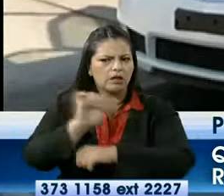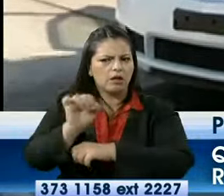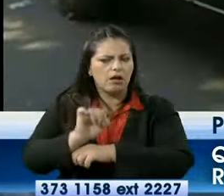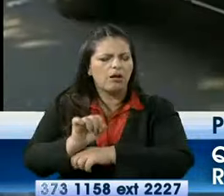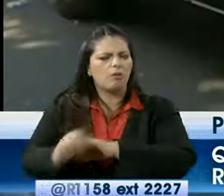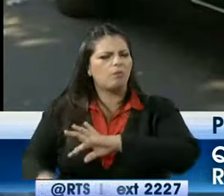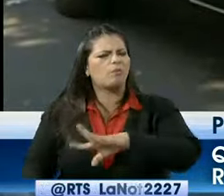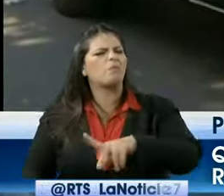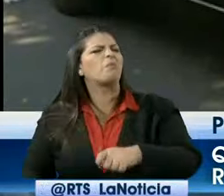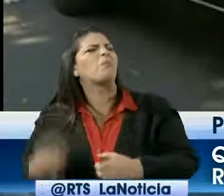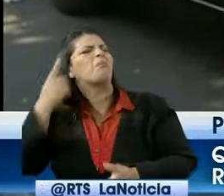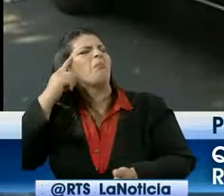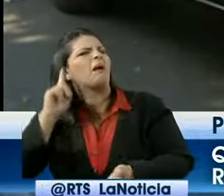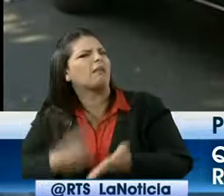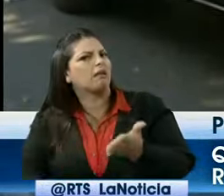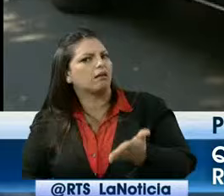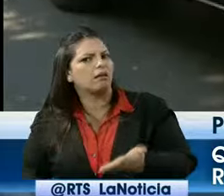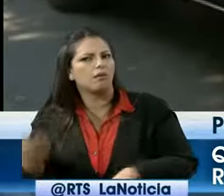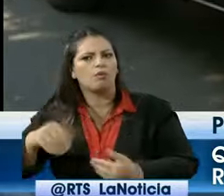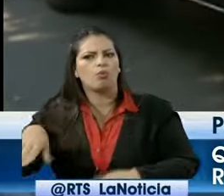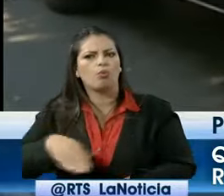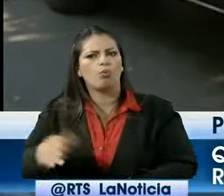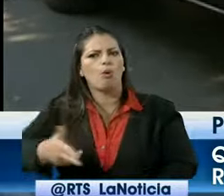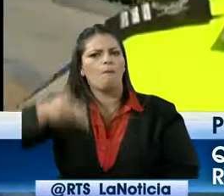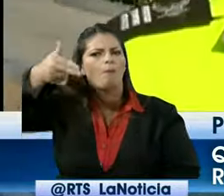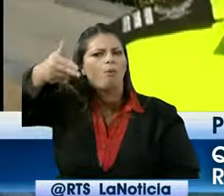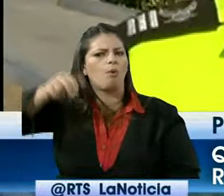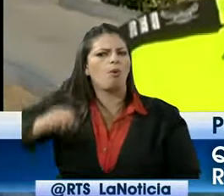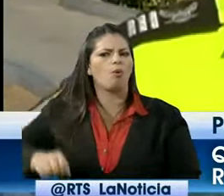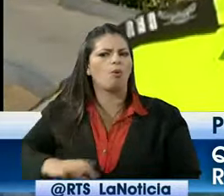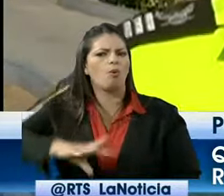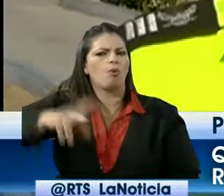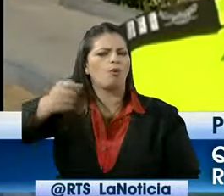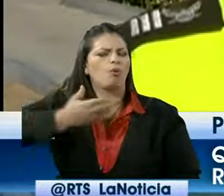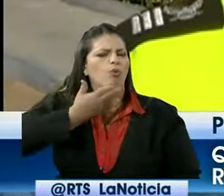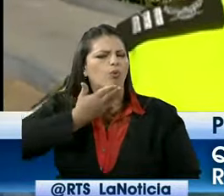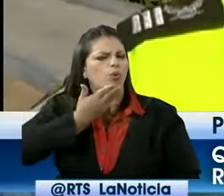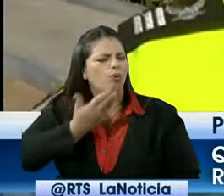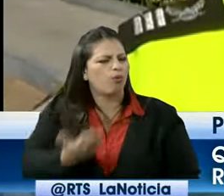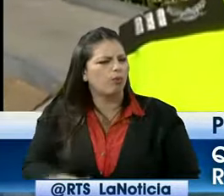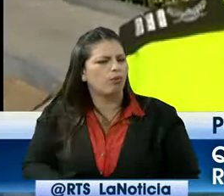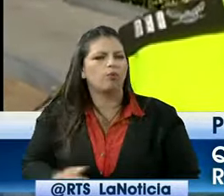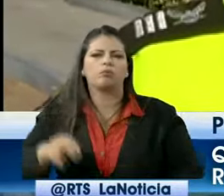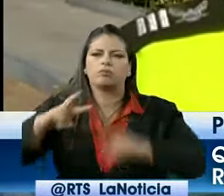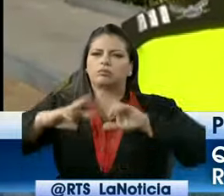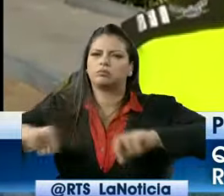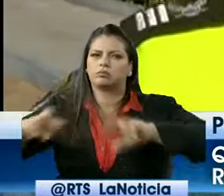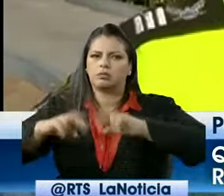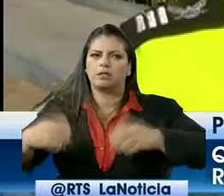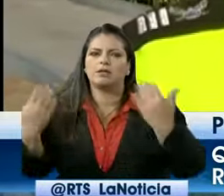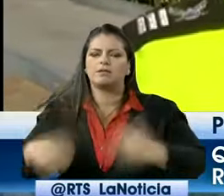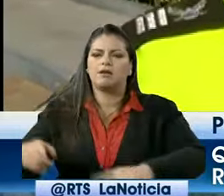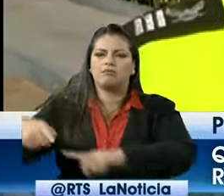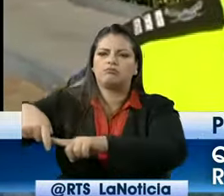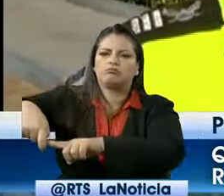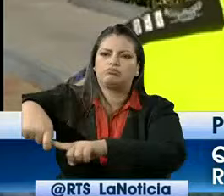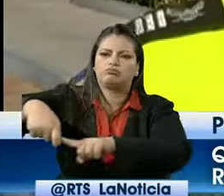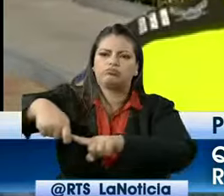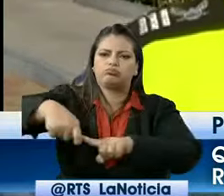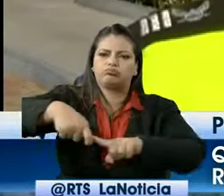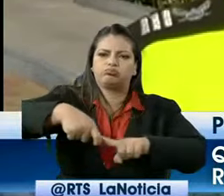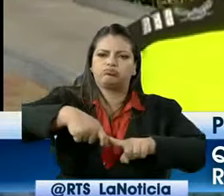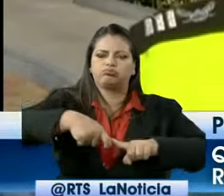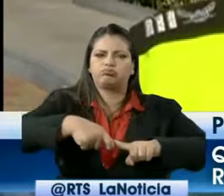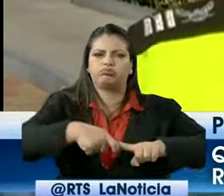delictiva. Asimismo, el propietario ya fue notificado. Fue ingresado el vehículo hasta los patios de retención vehicular de la